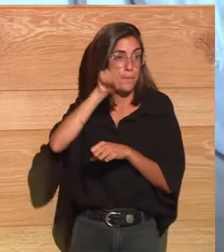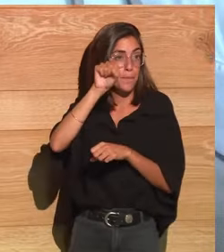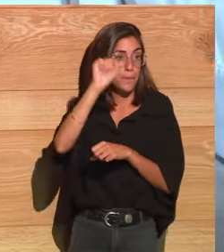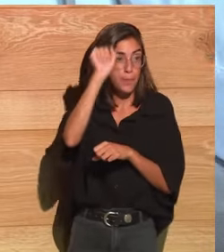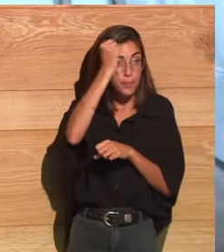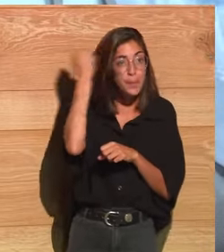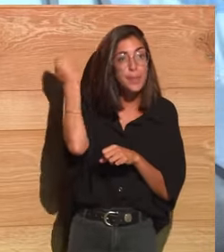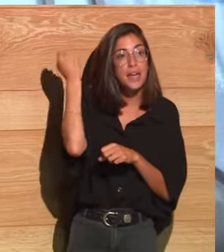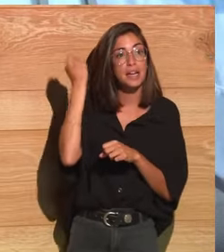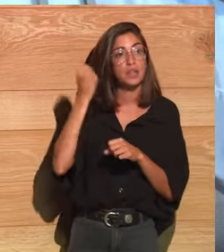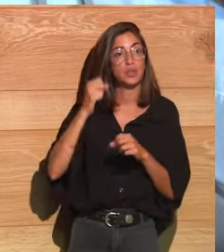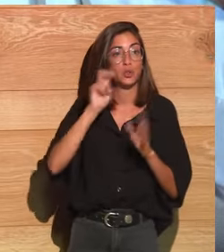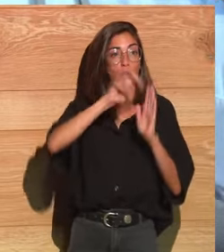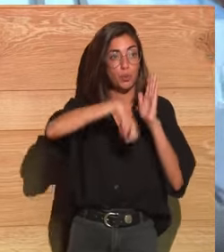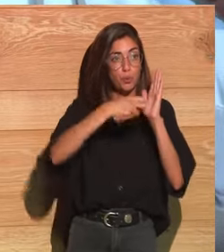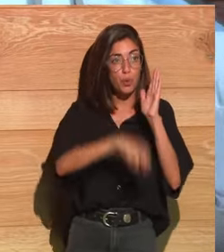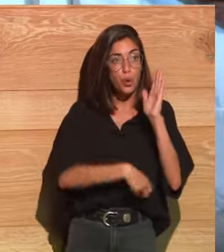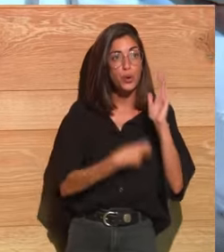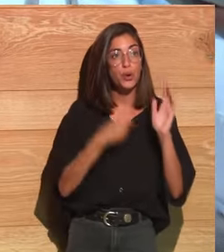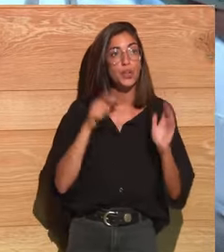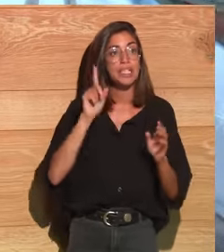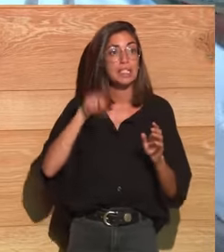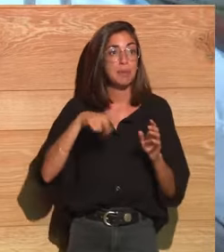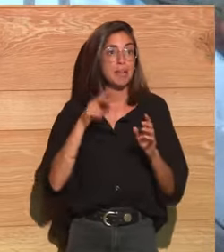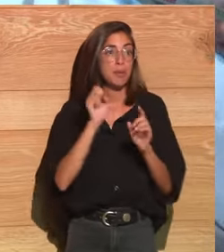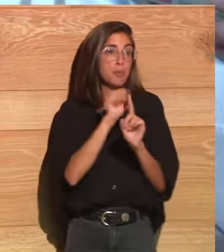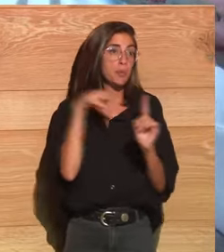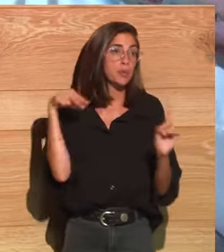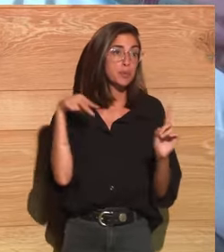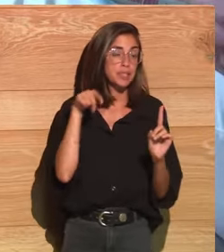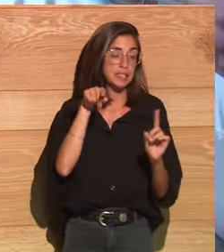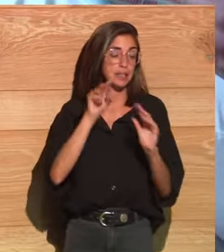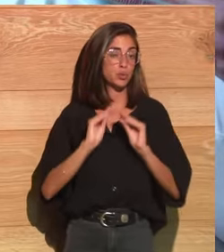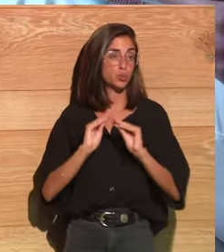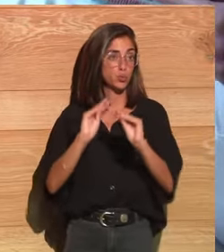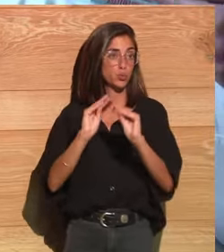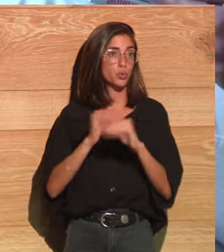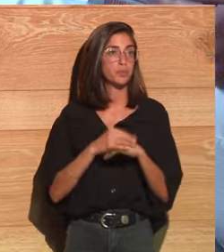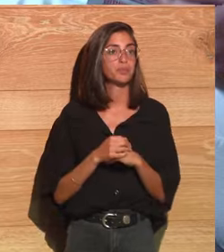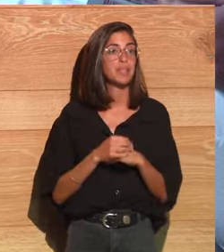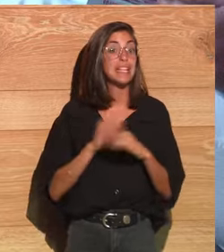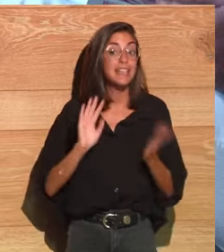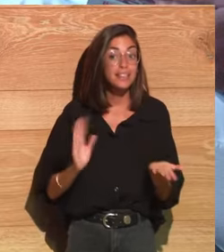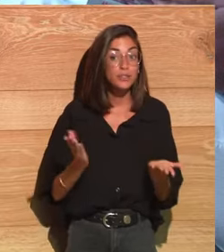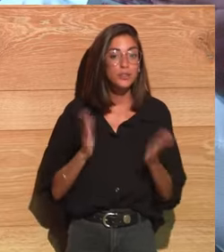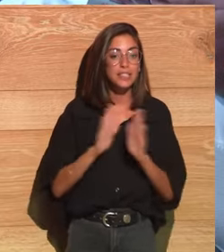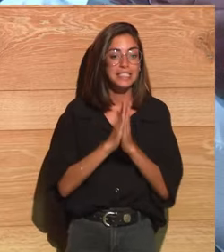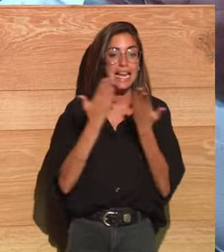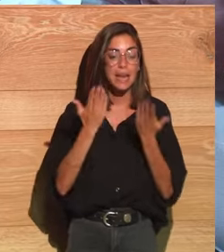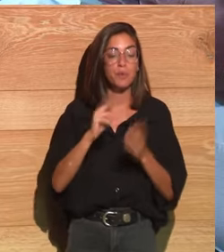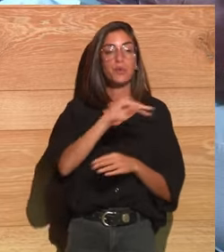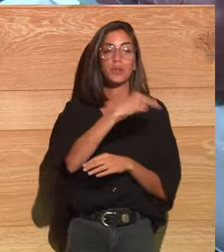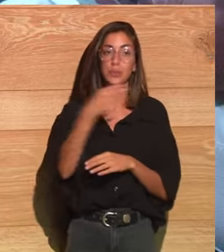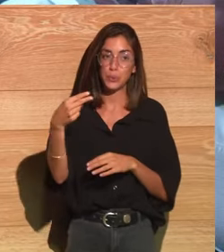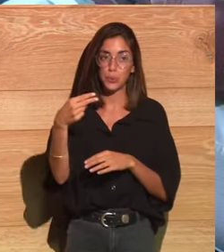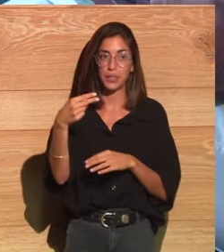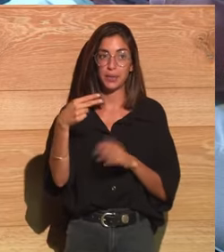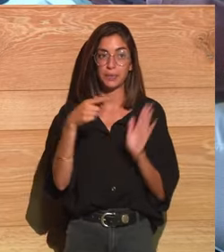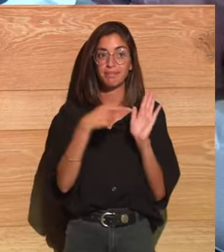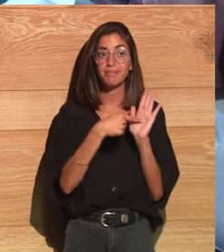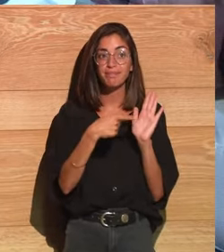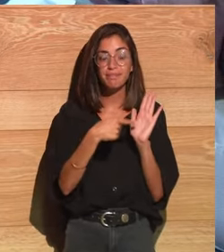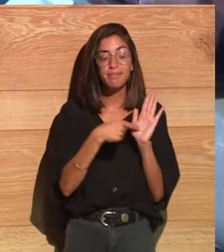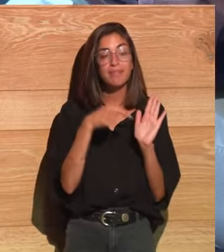mirada más personal, única e intransferible de María. Y el resultado es un libro en el que se